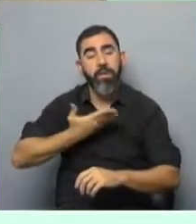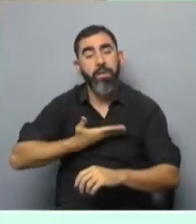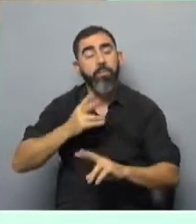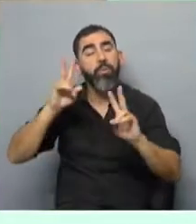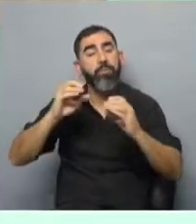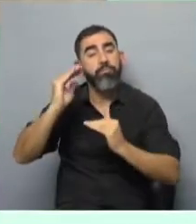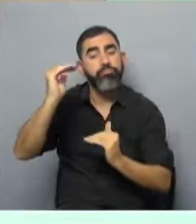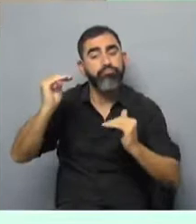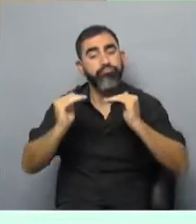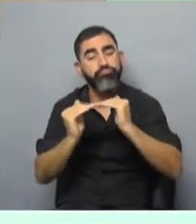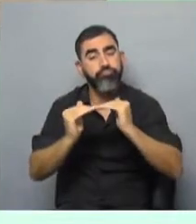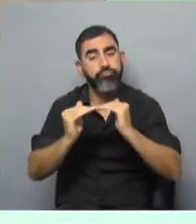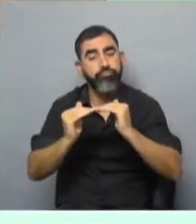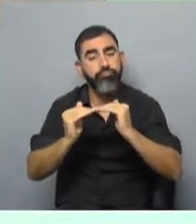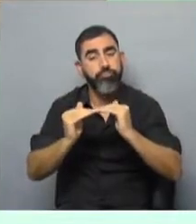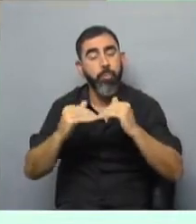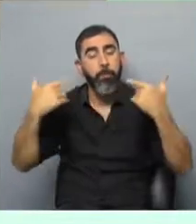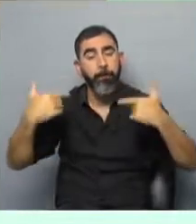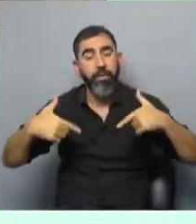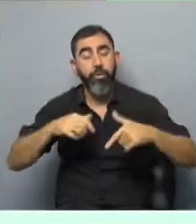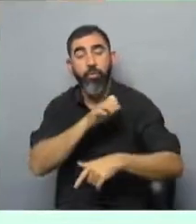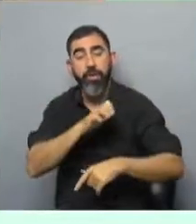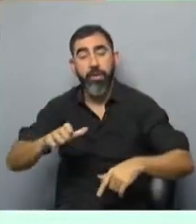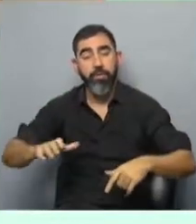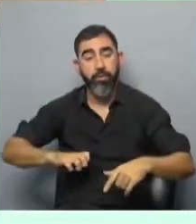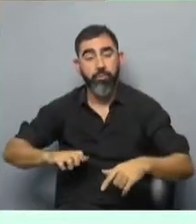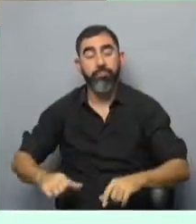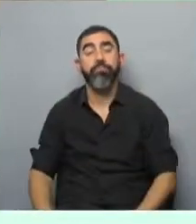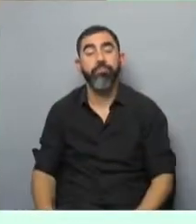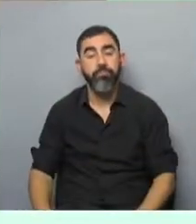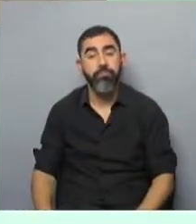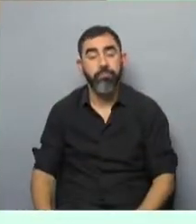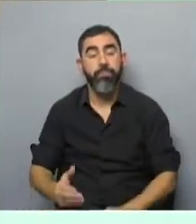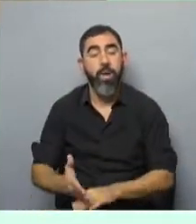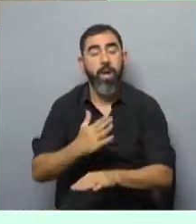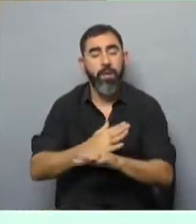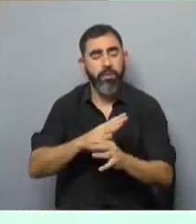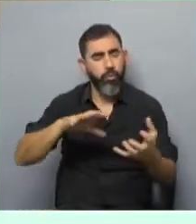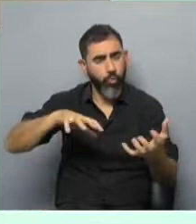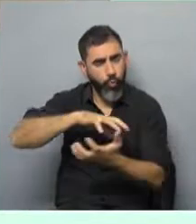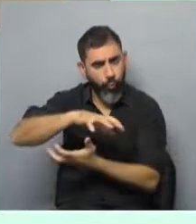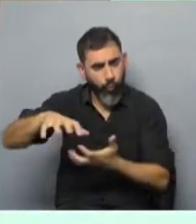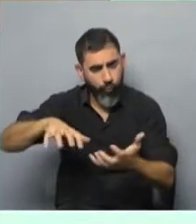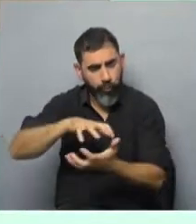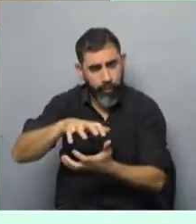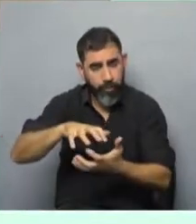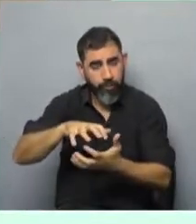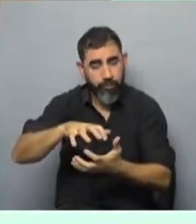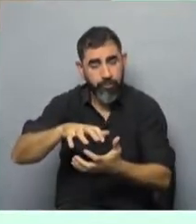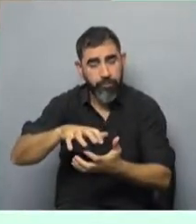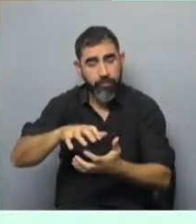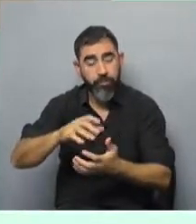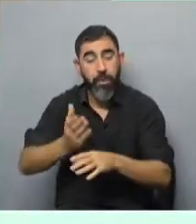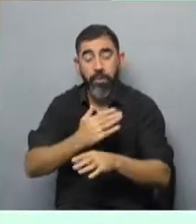a la equiparación con los ministros de Estado, aspecto que había generado un gran conflicto en los